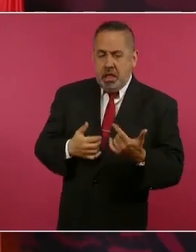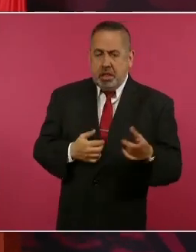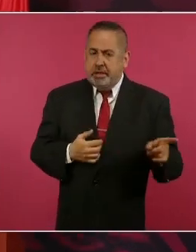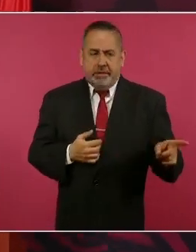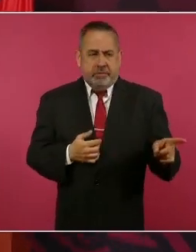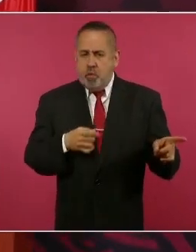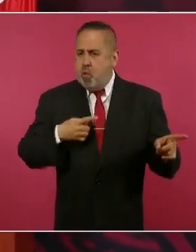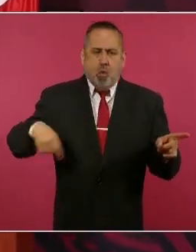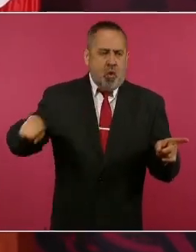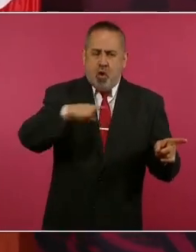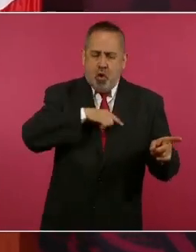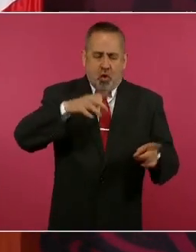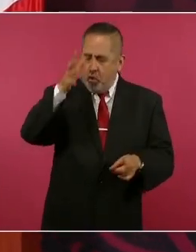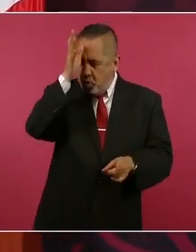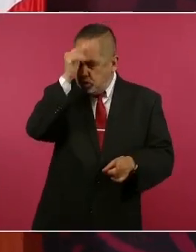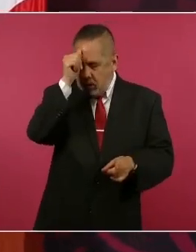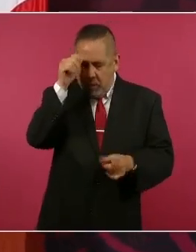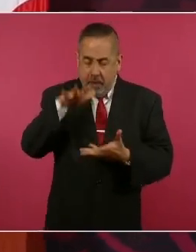del gobierno de Ecuador.